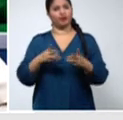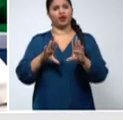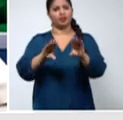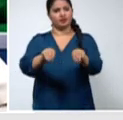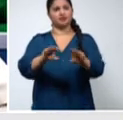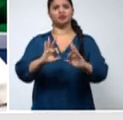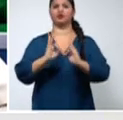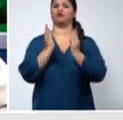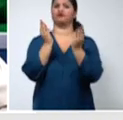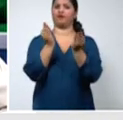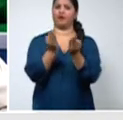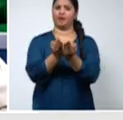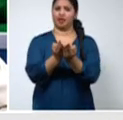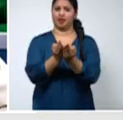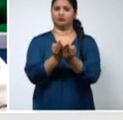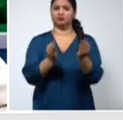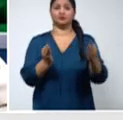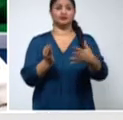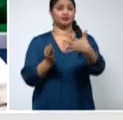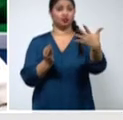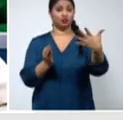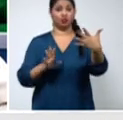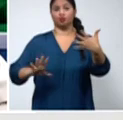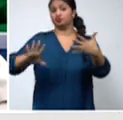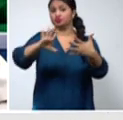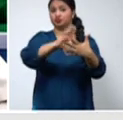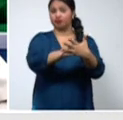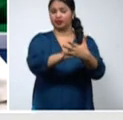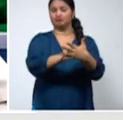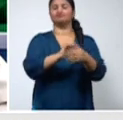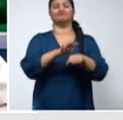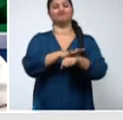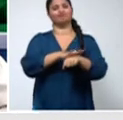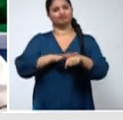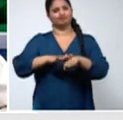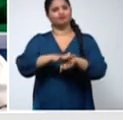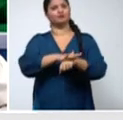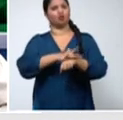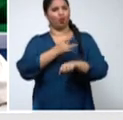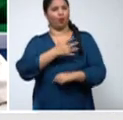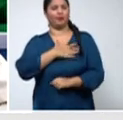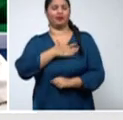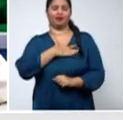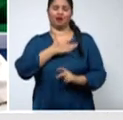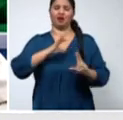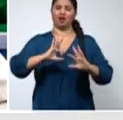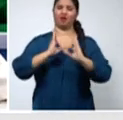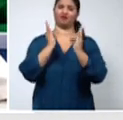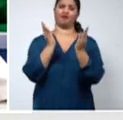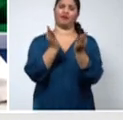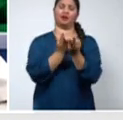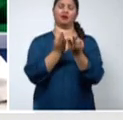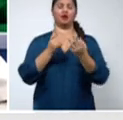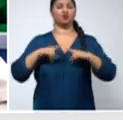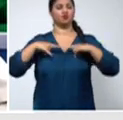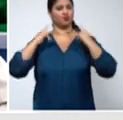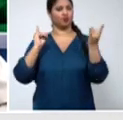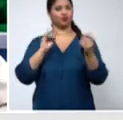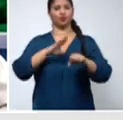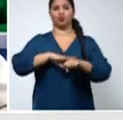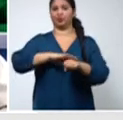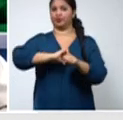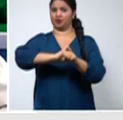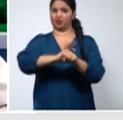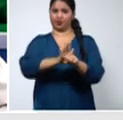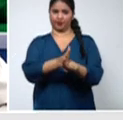lamentamos mucho estas personas que han fallecido en nuestro país con la COVID-19. Reiteramos nuestras condolencias a